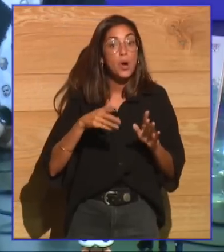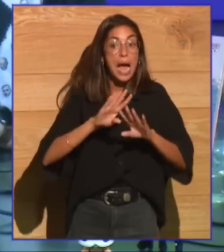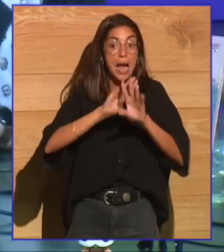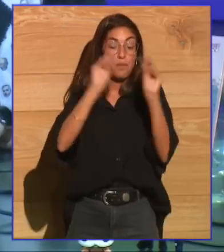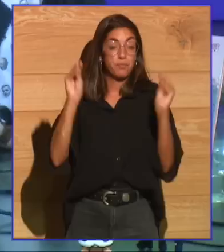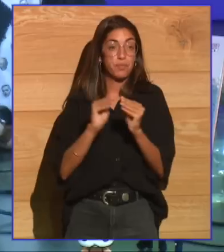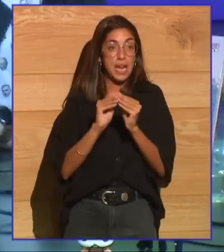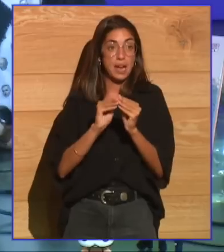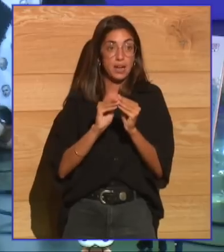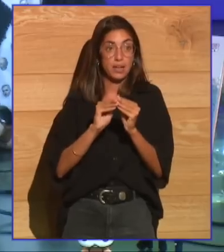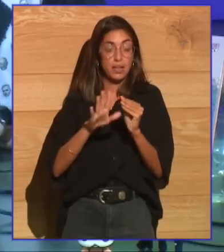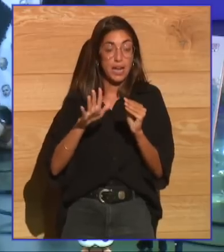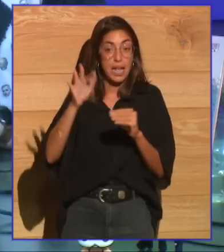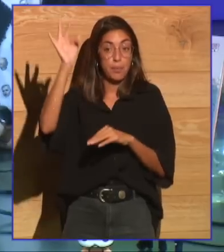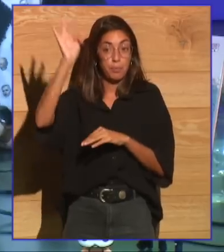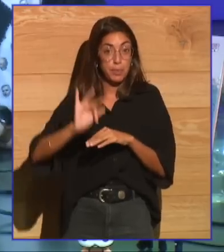uno